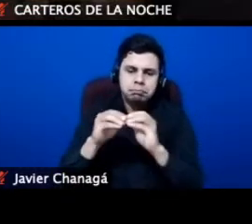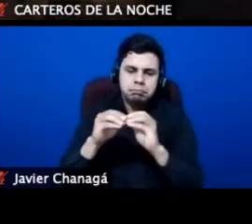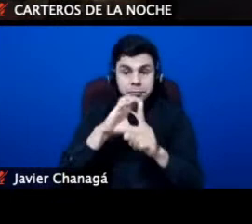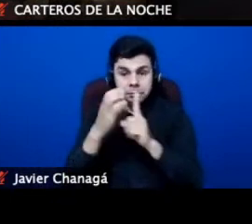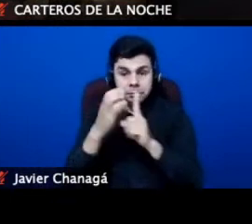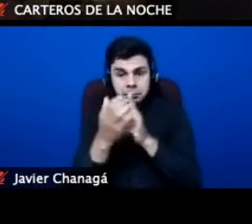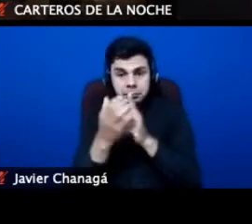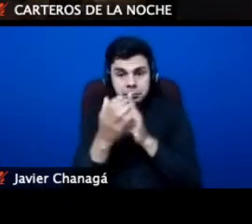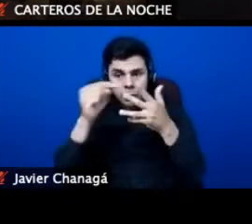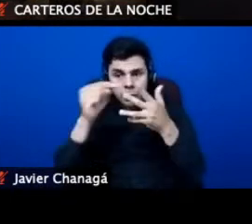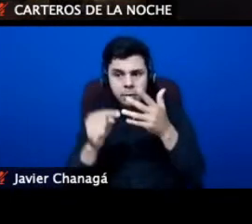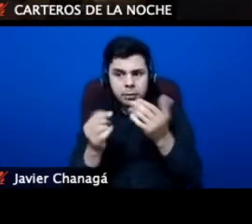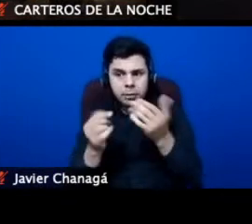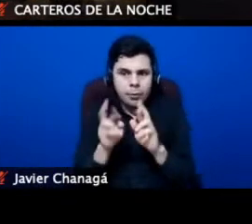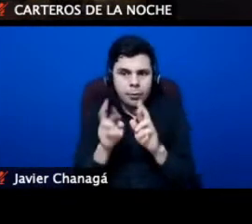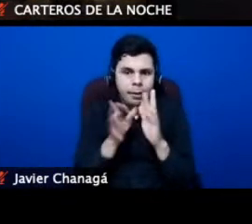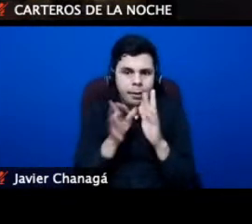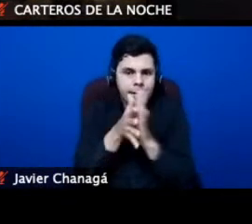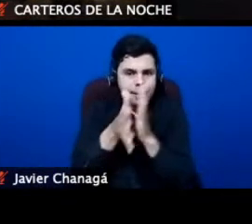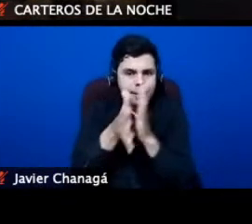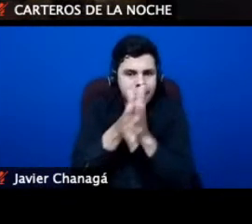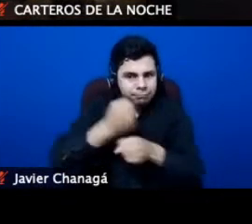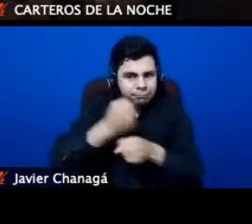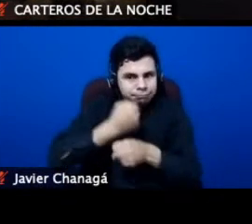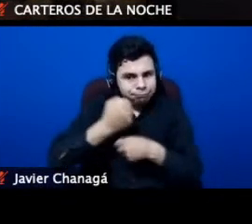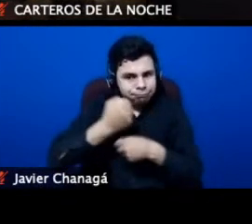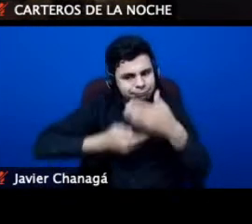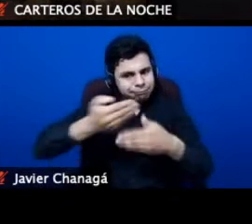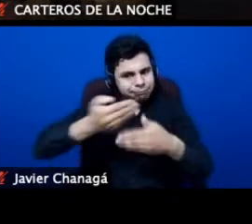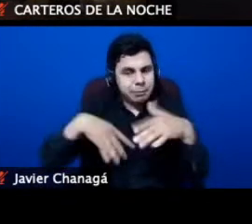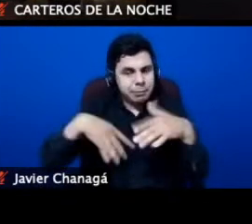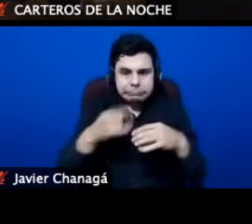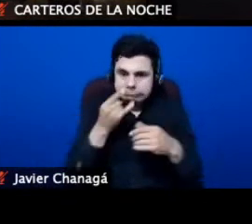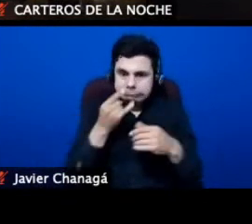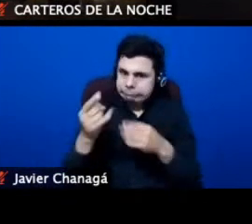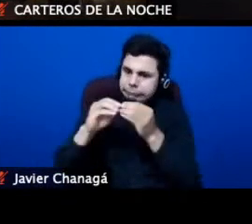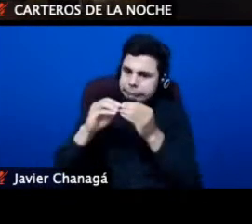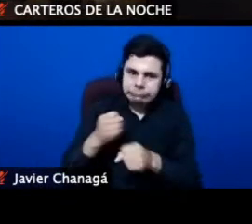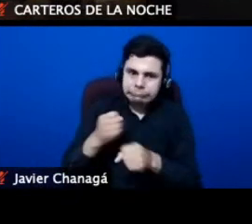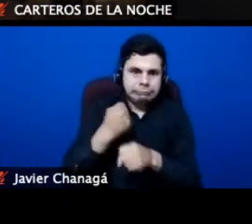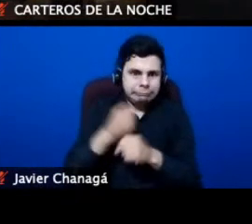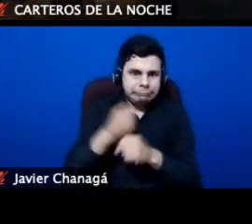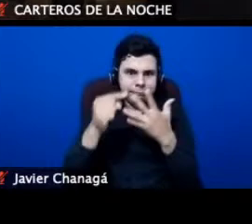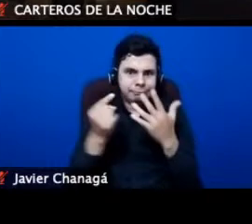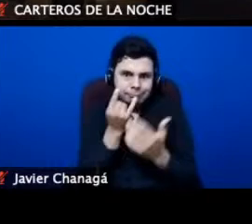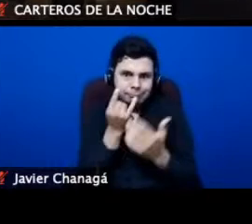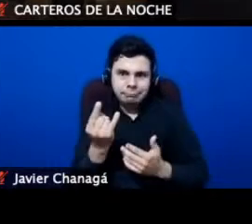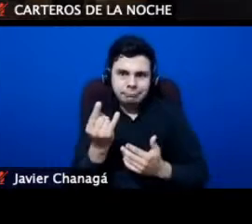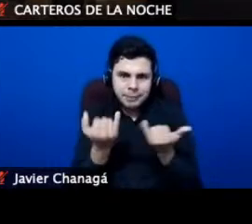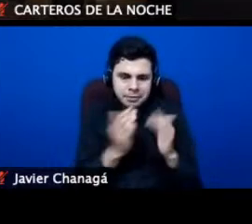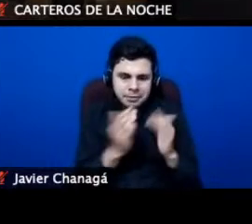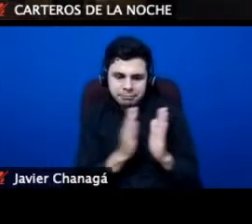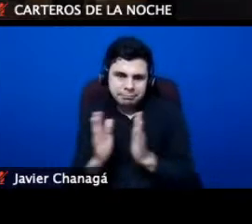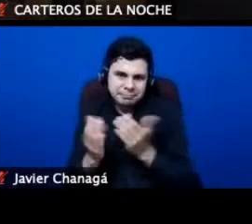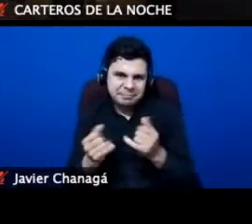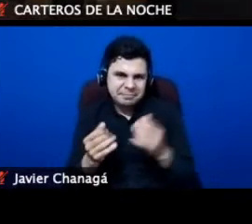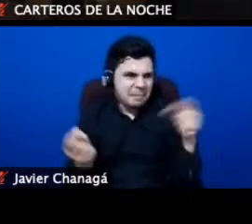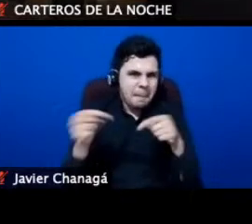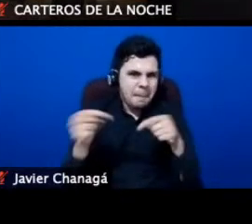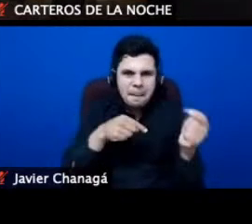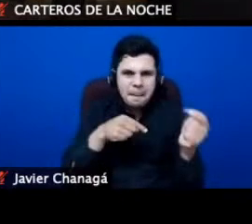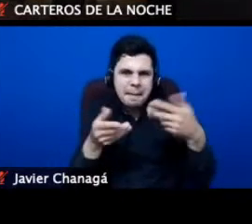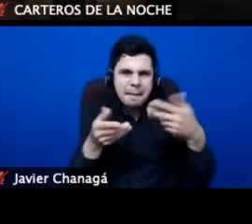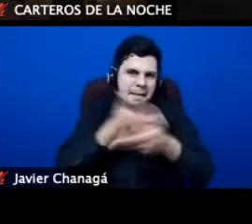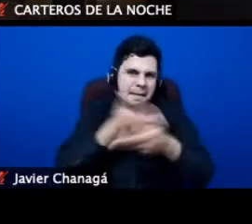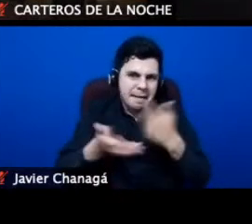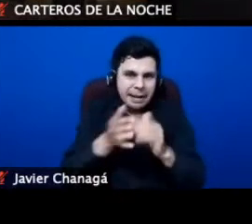de ese trabajo que también resulta muy interesante en el transcurso de alguna de nuestros encuentros. Thank you, Michael. Thank